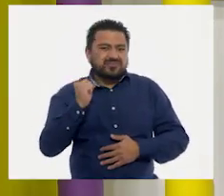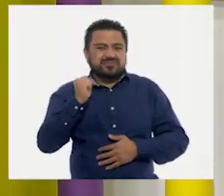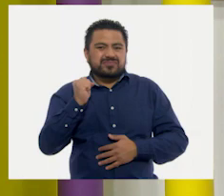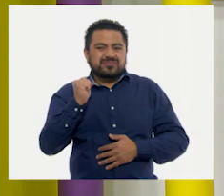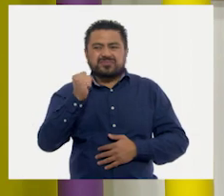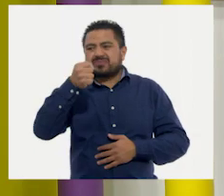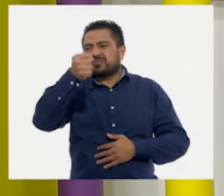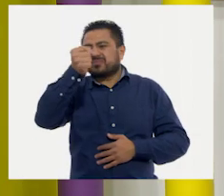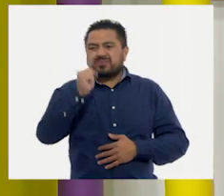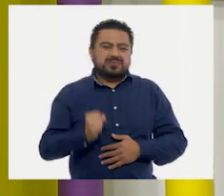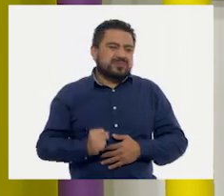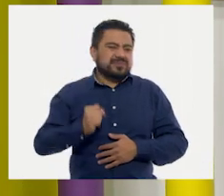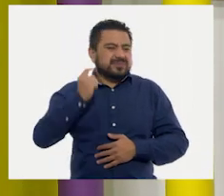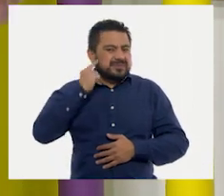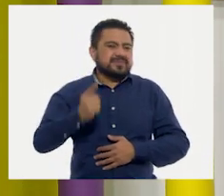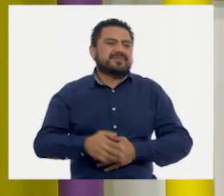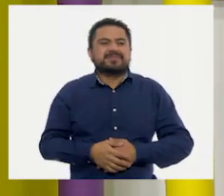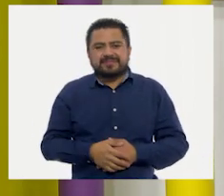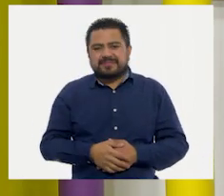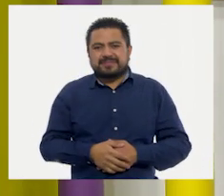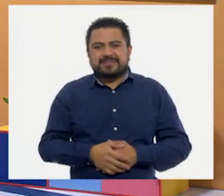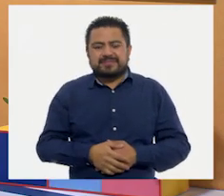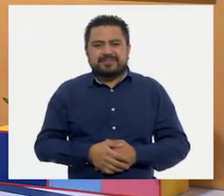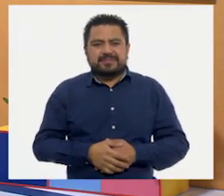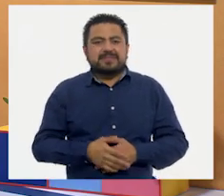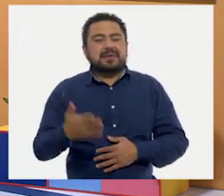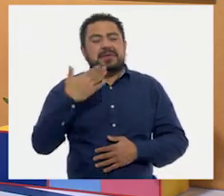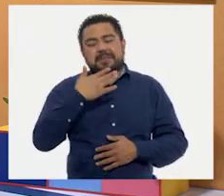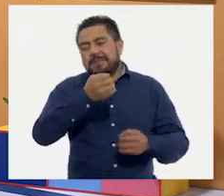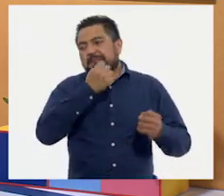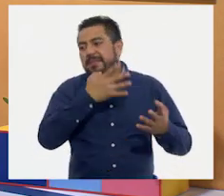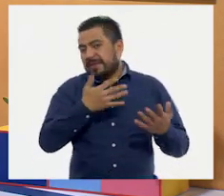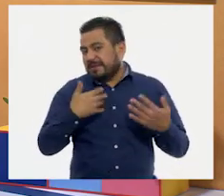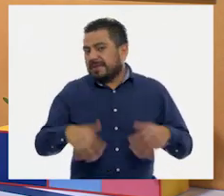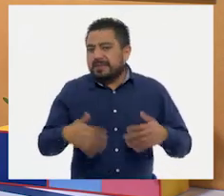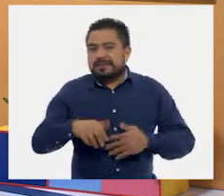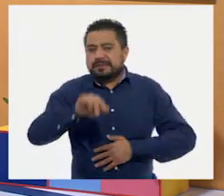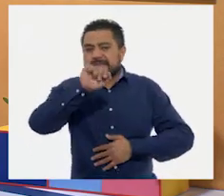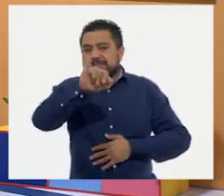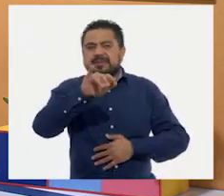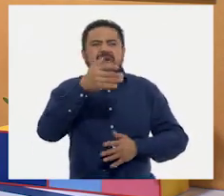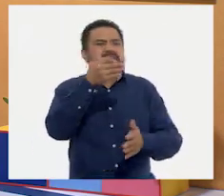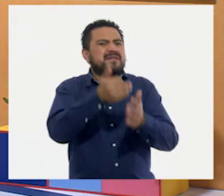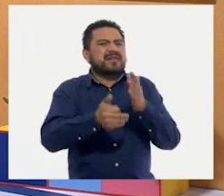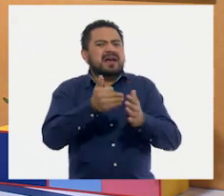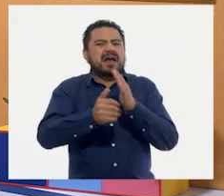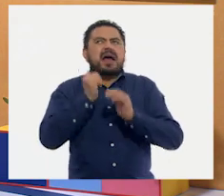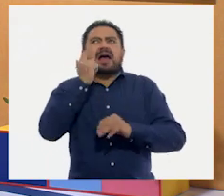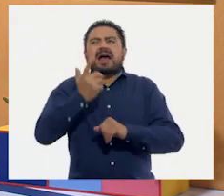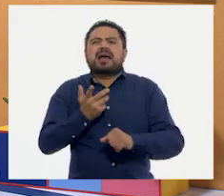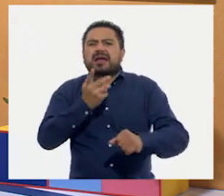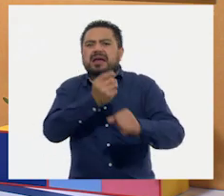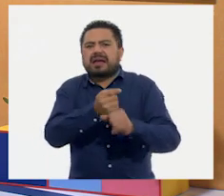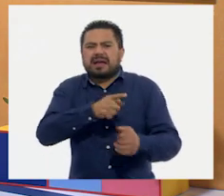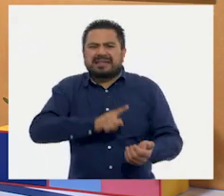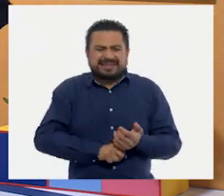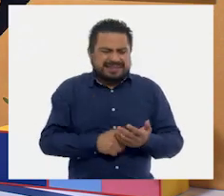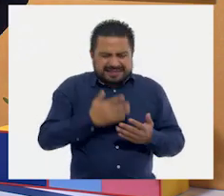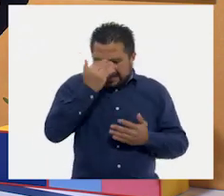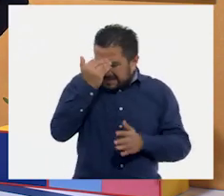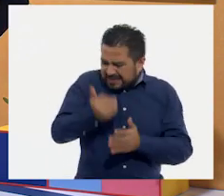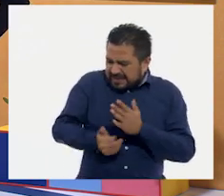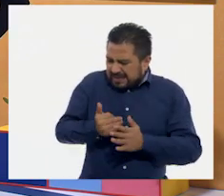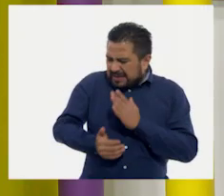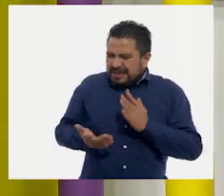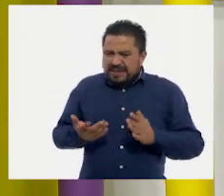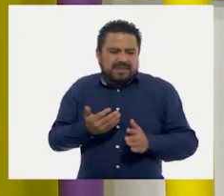Ese sonido me gusta. Estuvo muy padre, ¿verdad? Pero como que le falta algo, Alexia, no sé. ¿Qué le